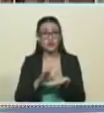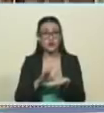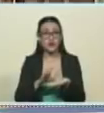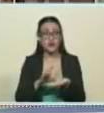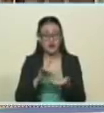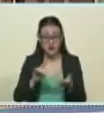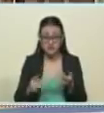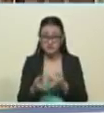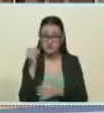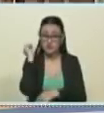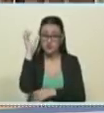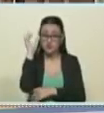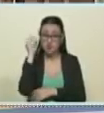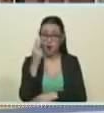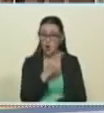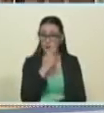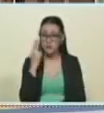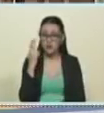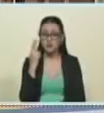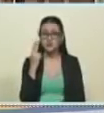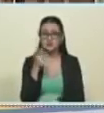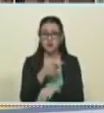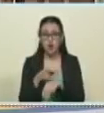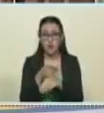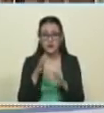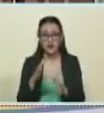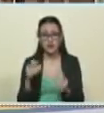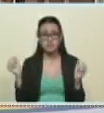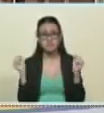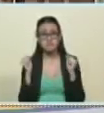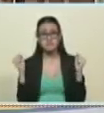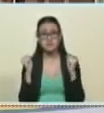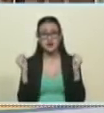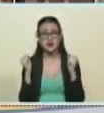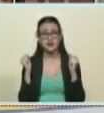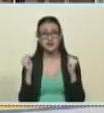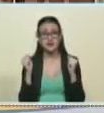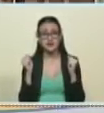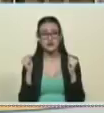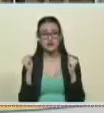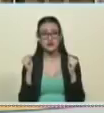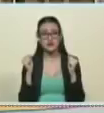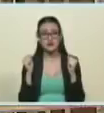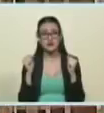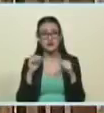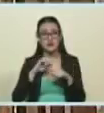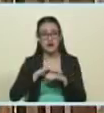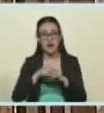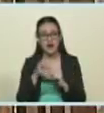campaña electoral como compromiso el compañero gobernador del estado Mérida, Héctor Rodríguez.